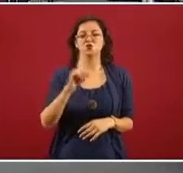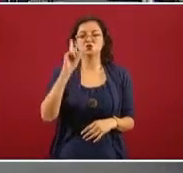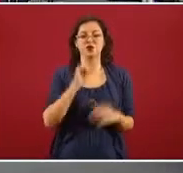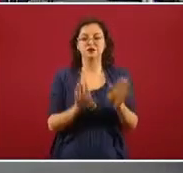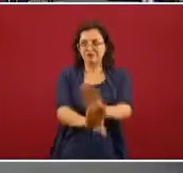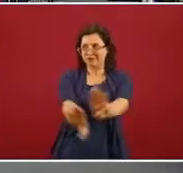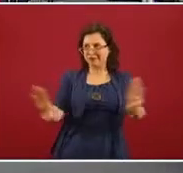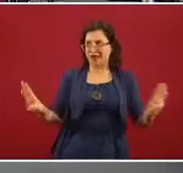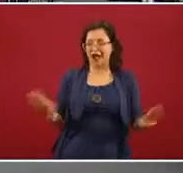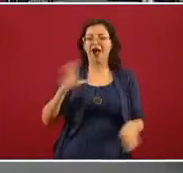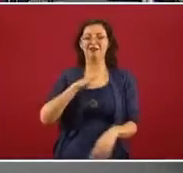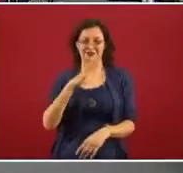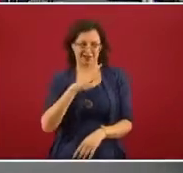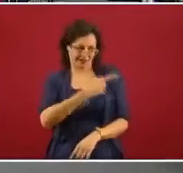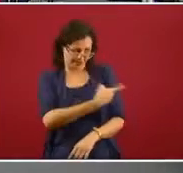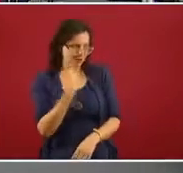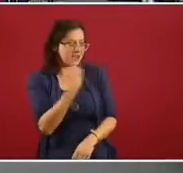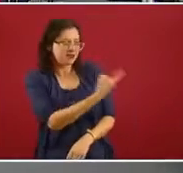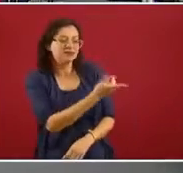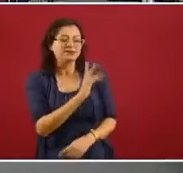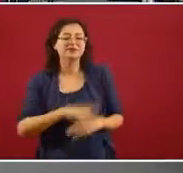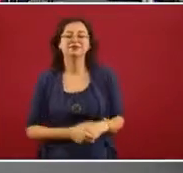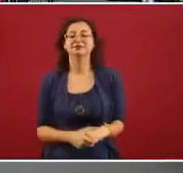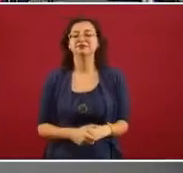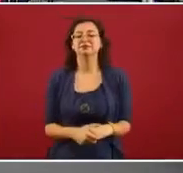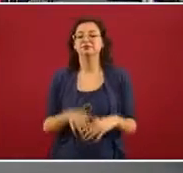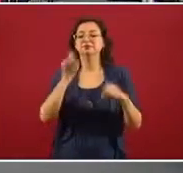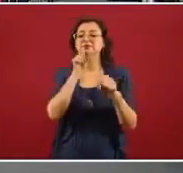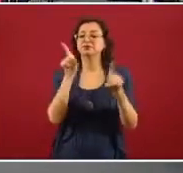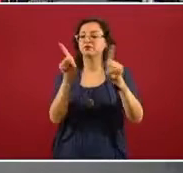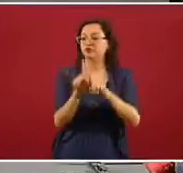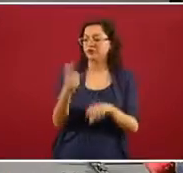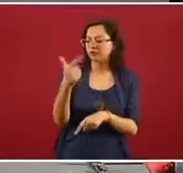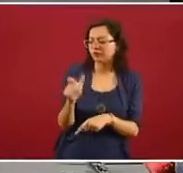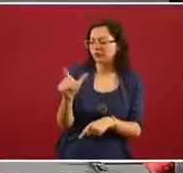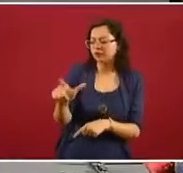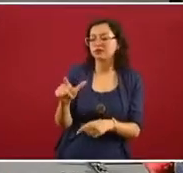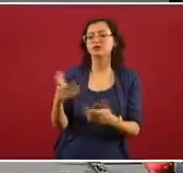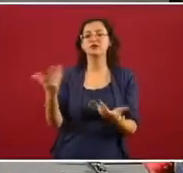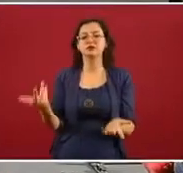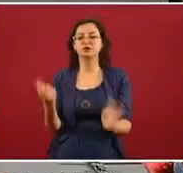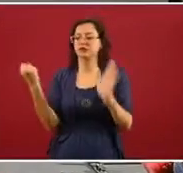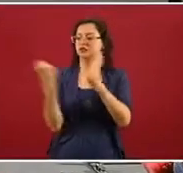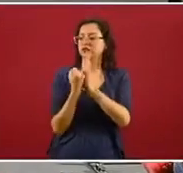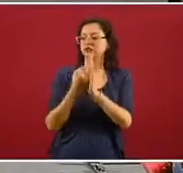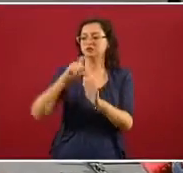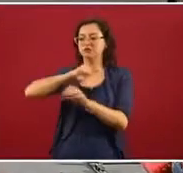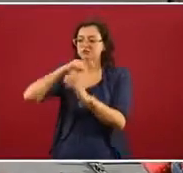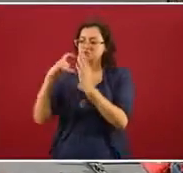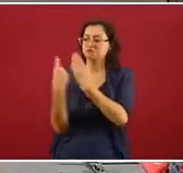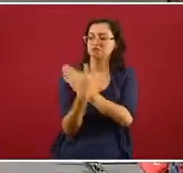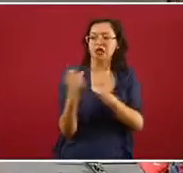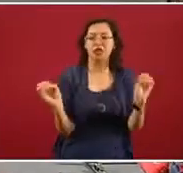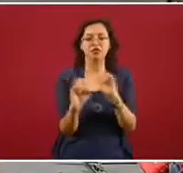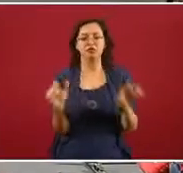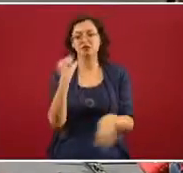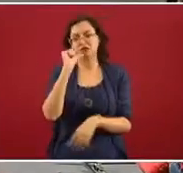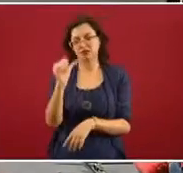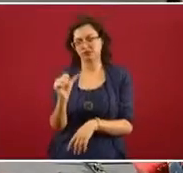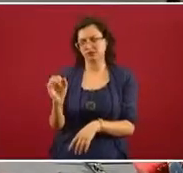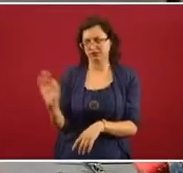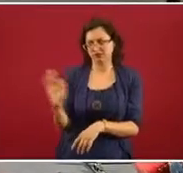Así estamos trabajando. También recogimos un gel que no estaba etiquetado porque ponía en riesgo a los